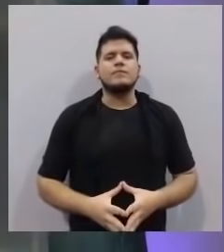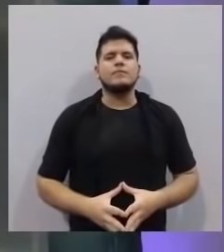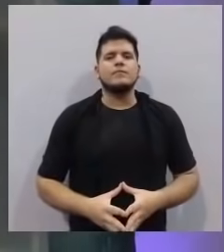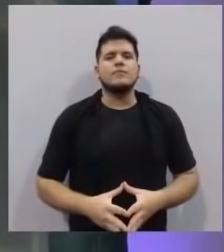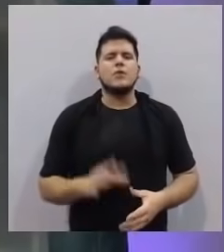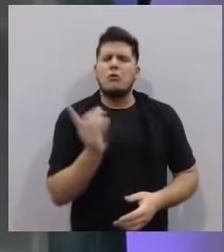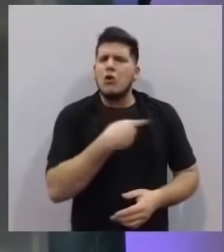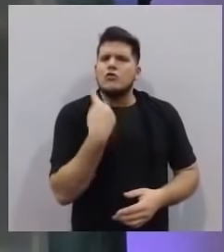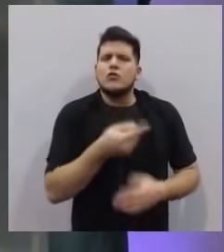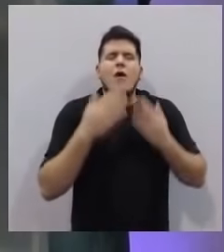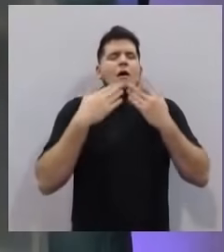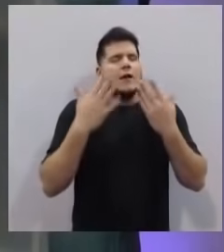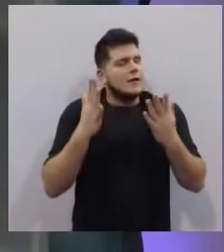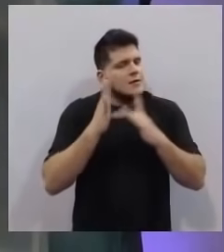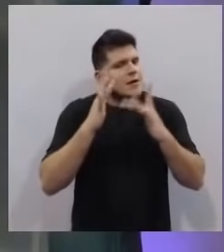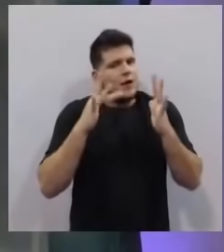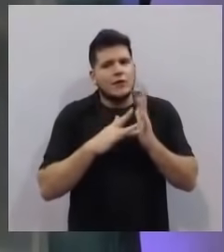hijo de dios